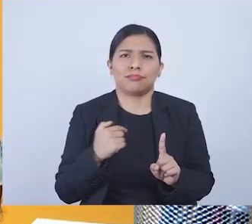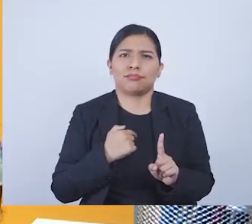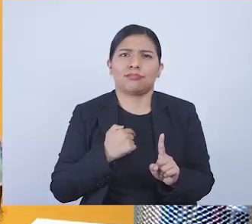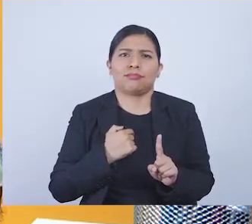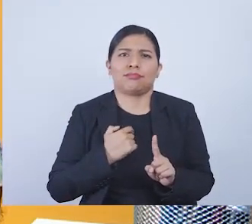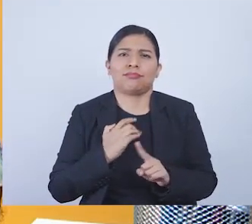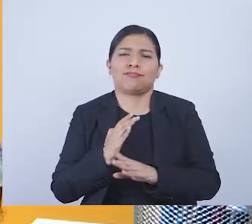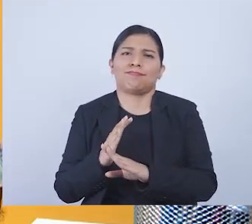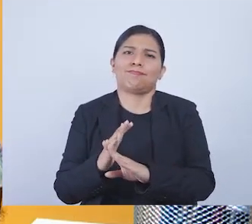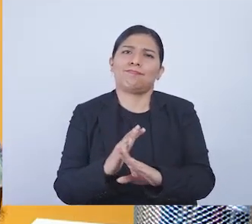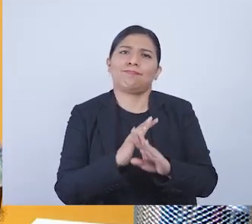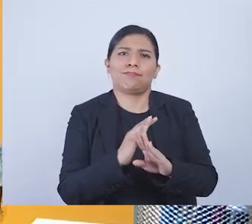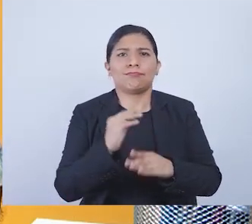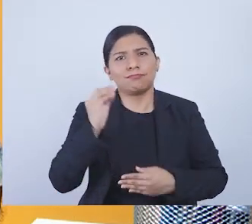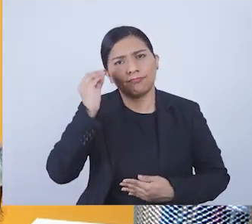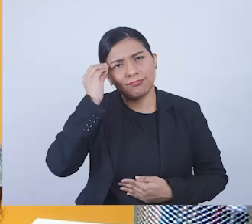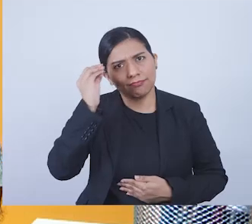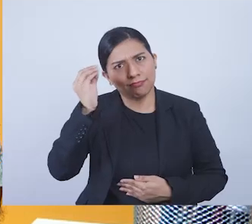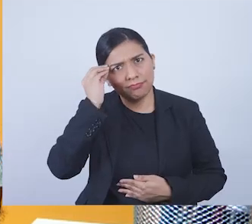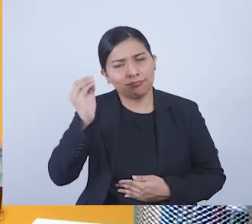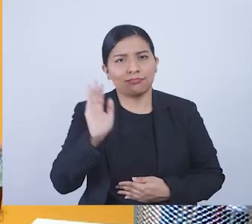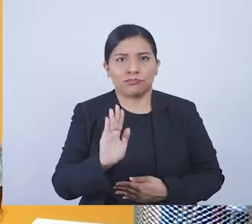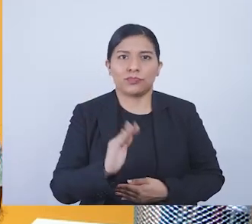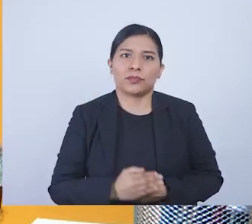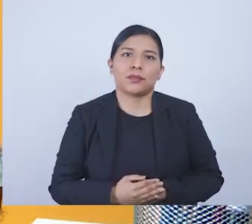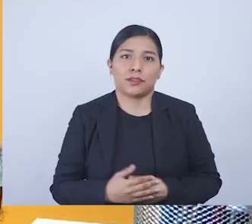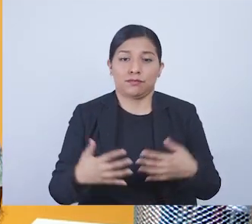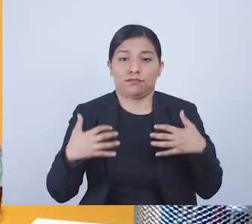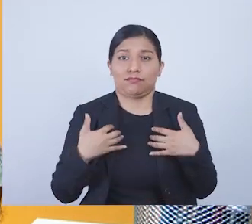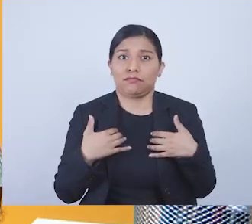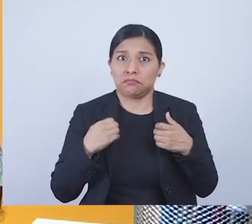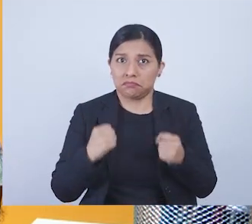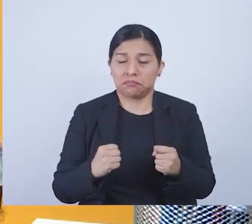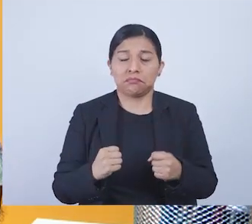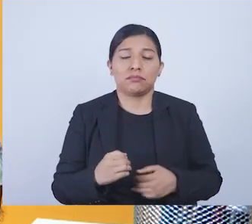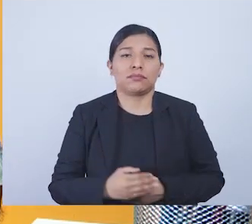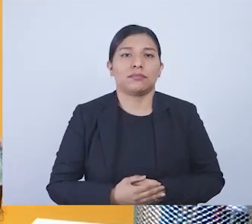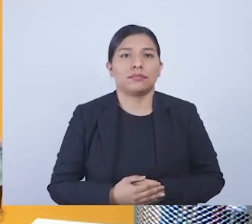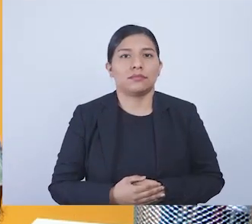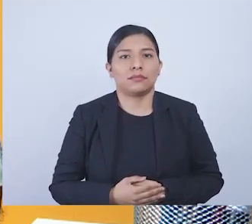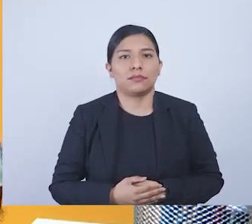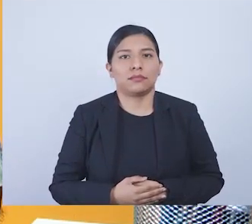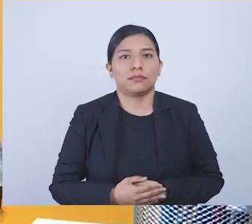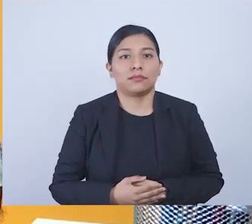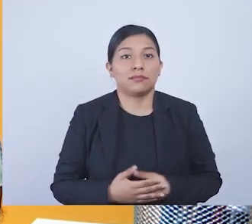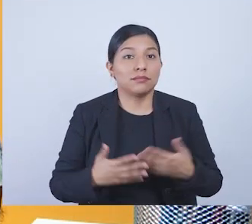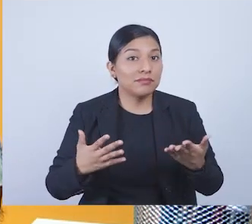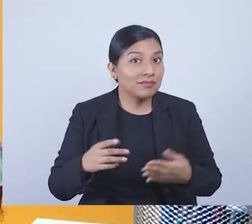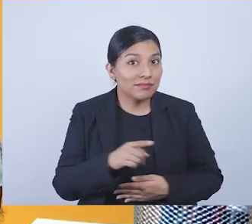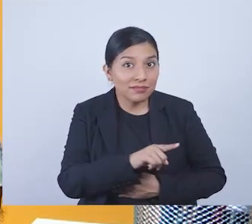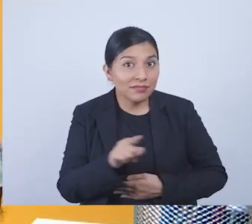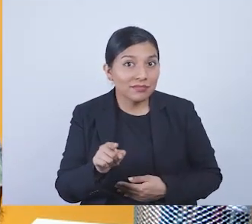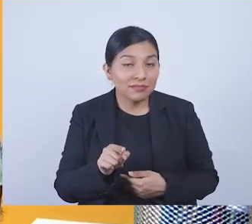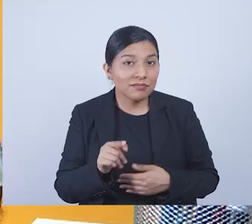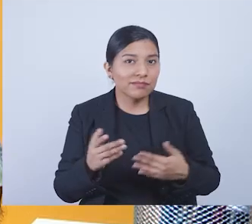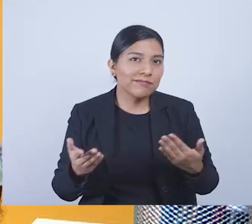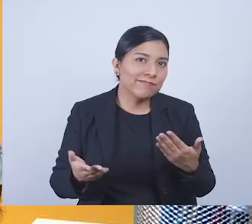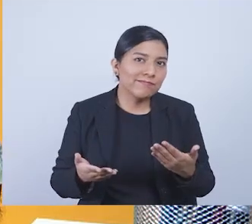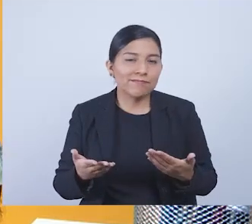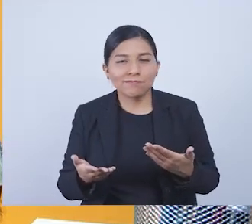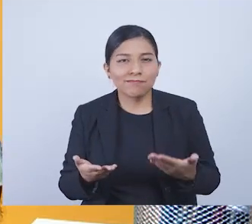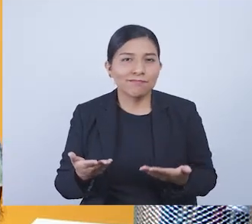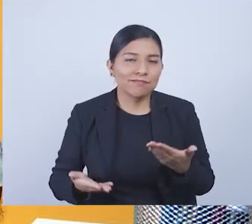una postura adquirida como es el estilo de vida saludable y que no pueda tener